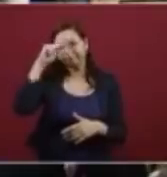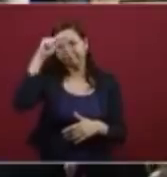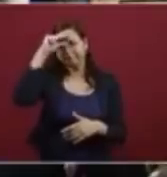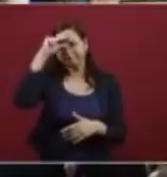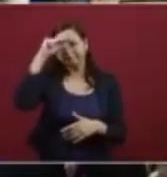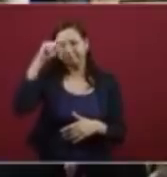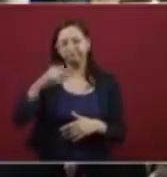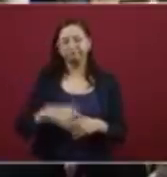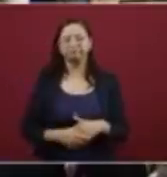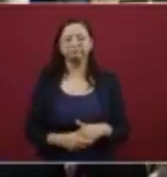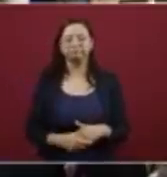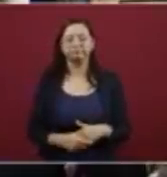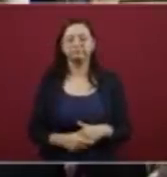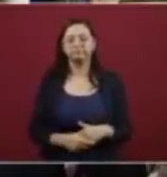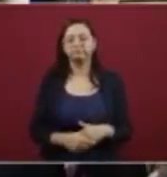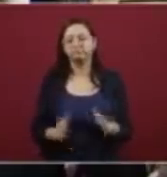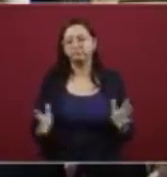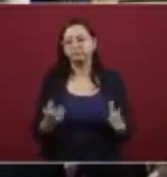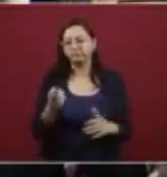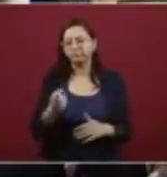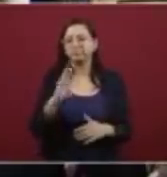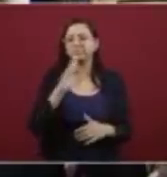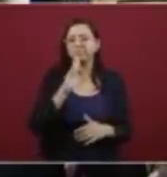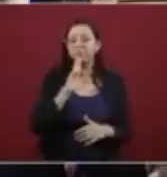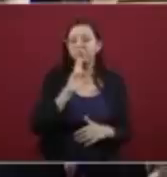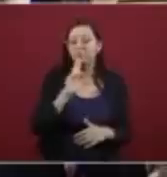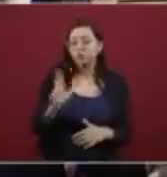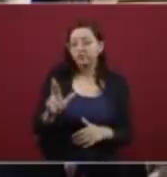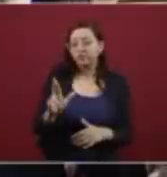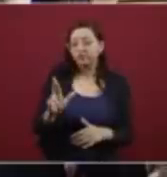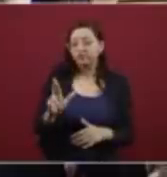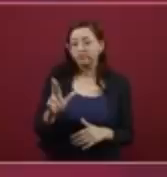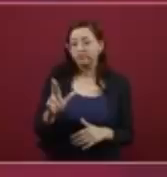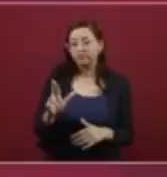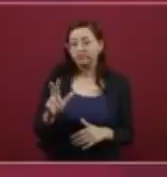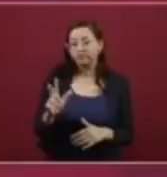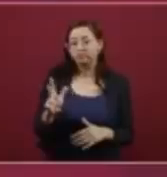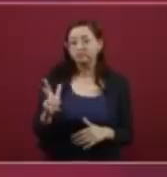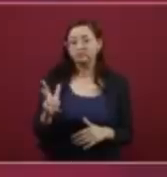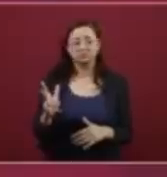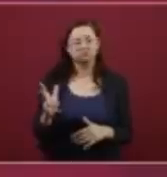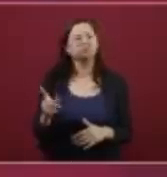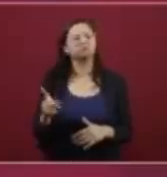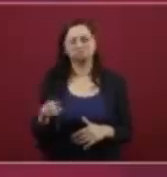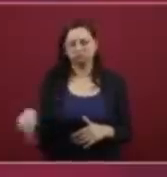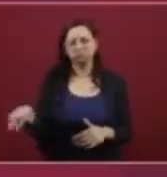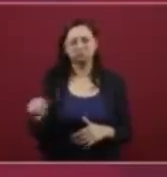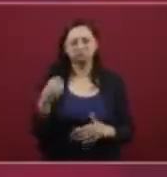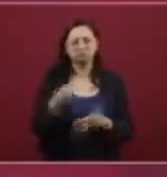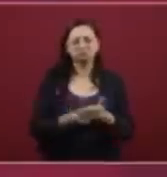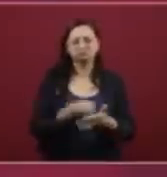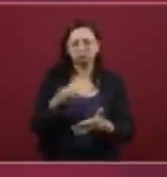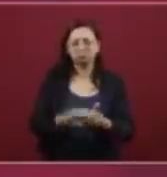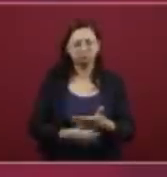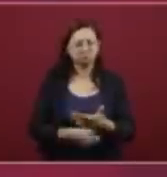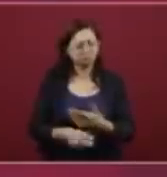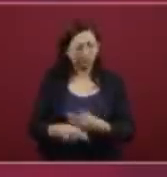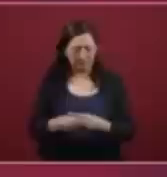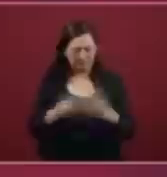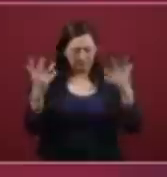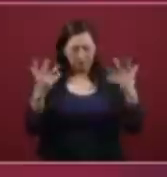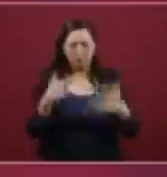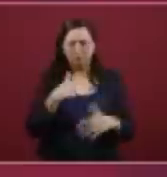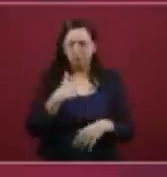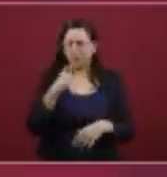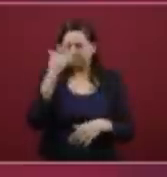Entonces, así contesto tu pregunta, pero es un reclamo. O sea, yo lo recojo mucho,